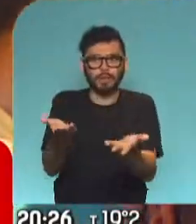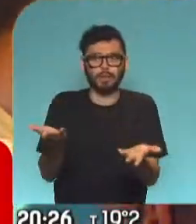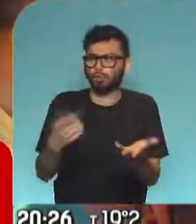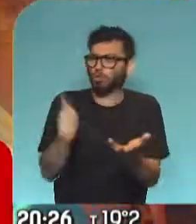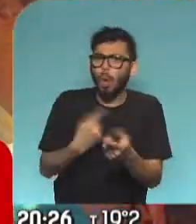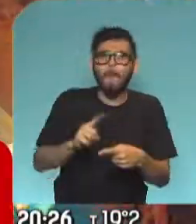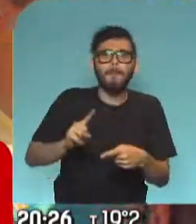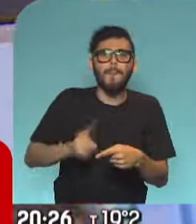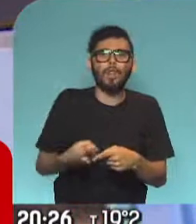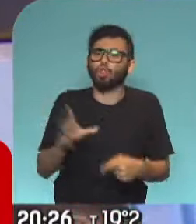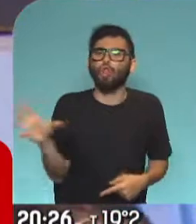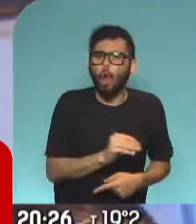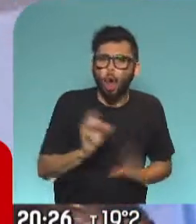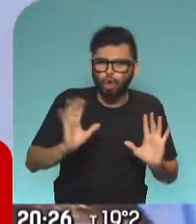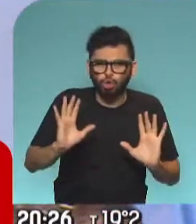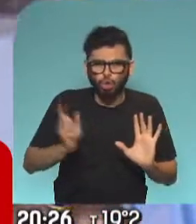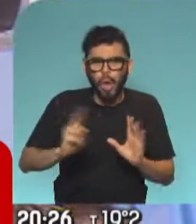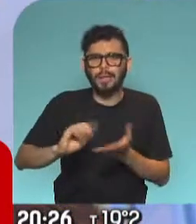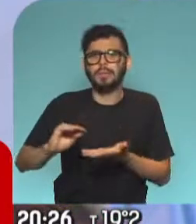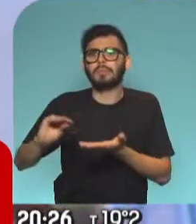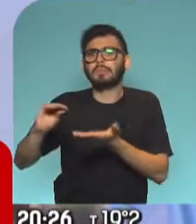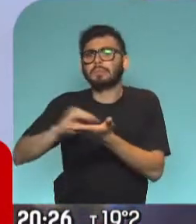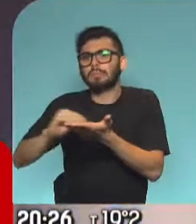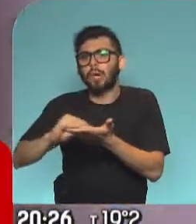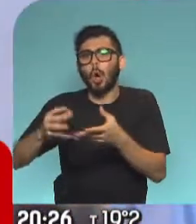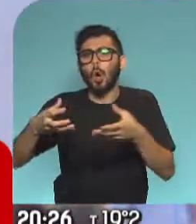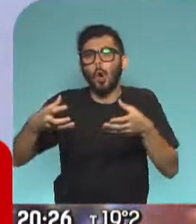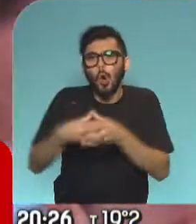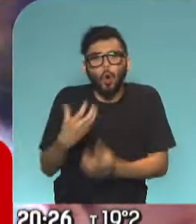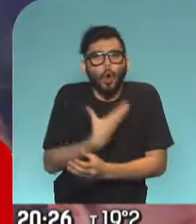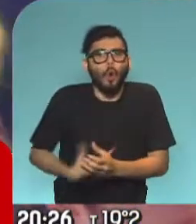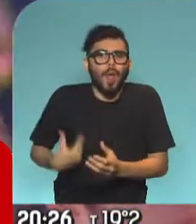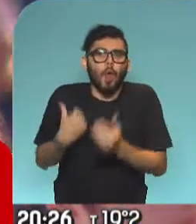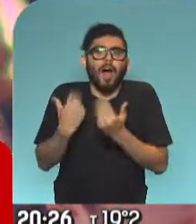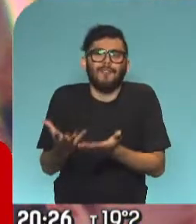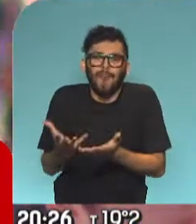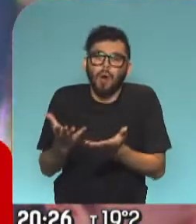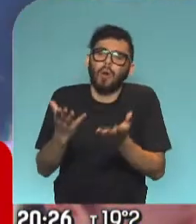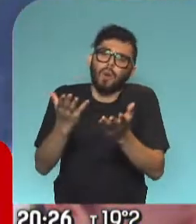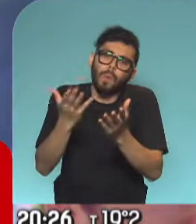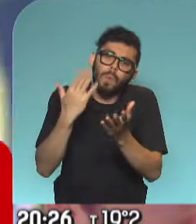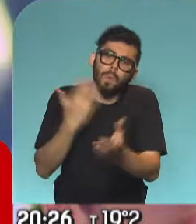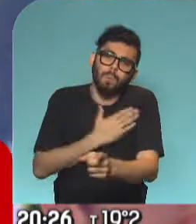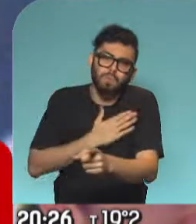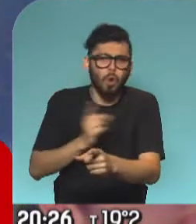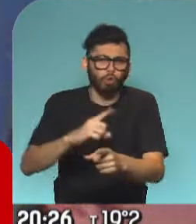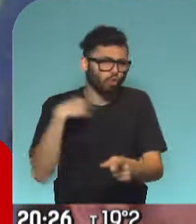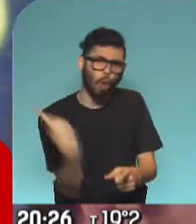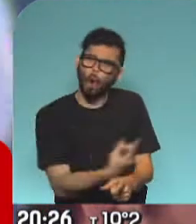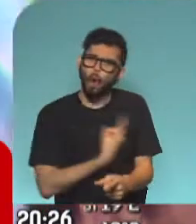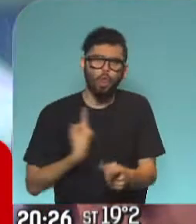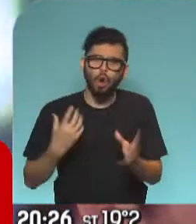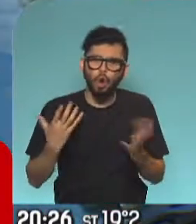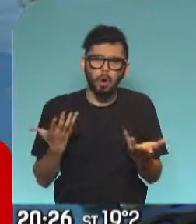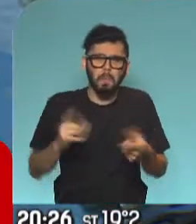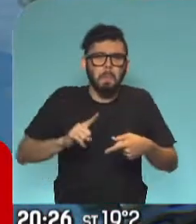políticos no solamente de todos los funcionarios son los militantes del proyecto de gobierno de la gente y nacional pero que incluso la oposición siempre dije este